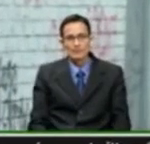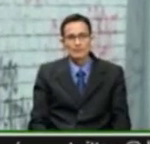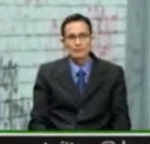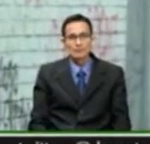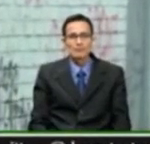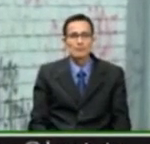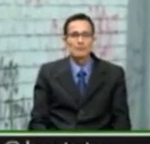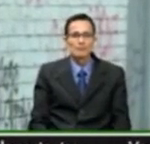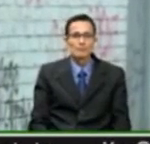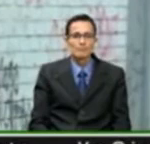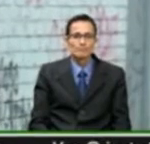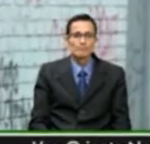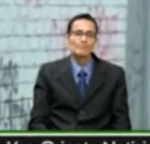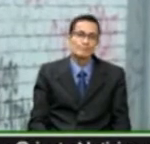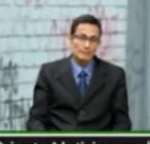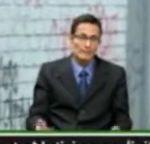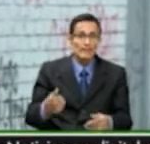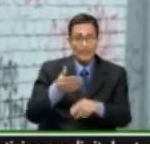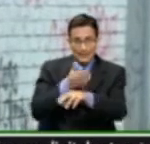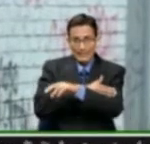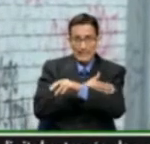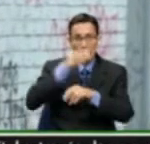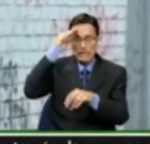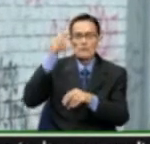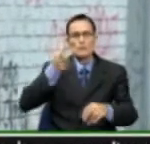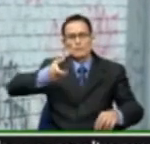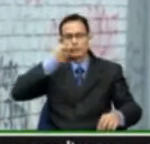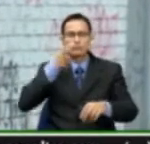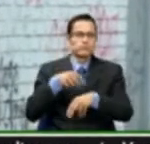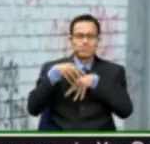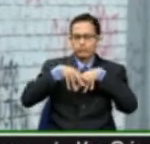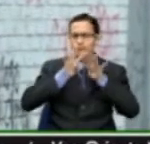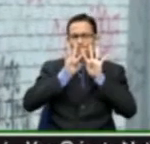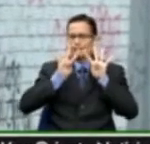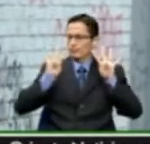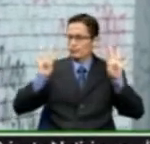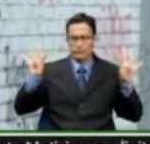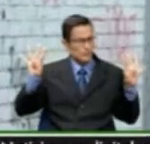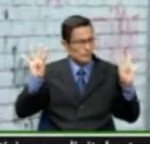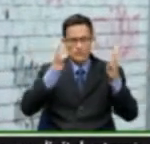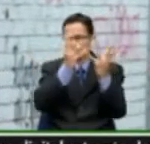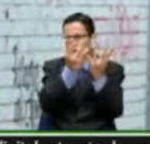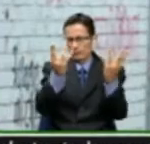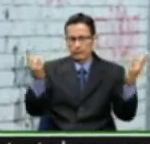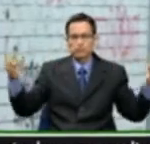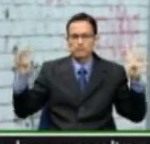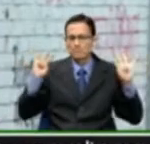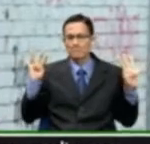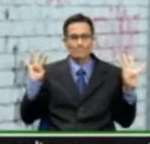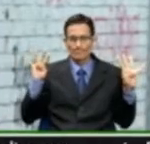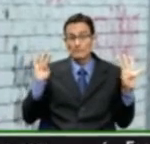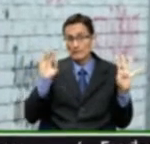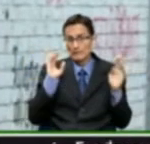Bueno, y es que a pesar del dispositivo que ha sido tomado por la policía para evitar precisamente alteraciones de orden público durante la manifestación de la